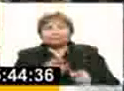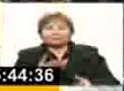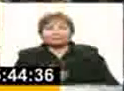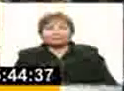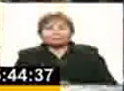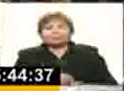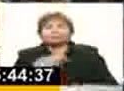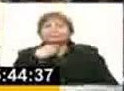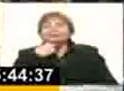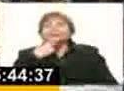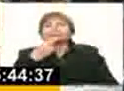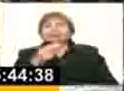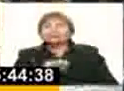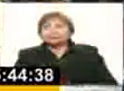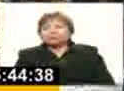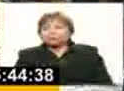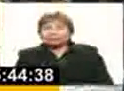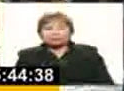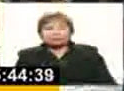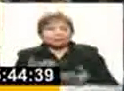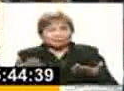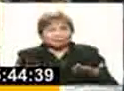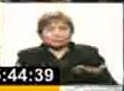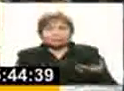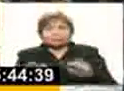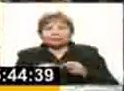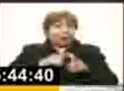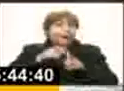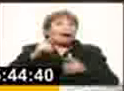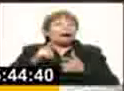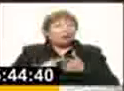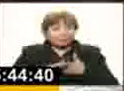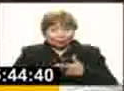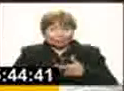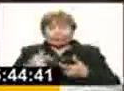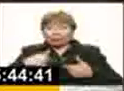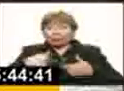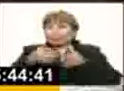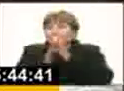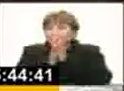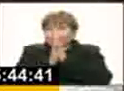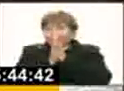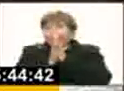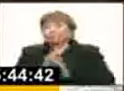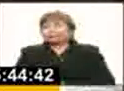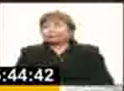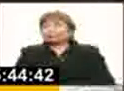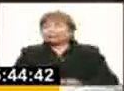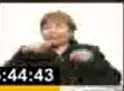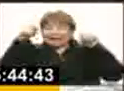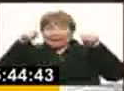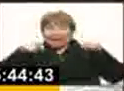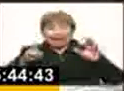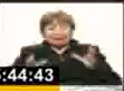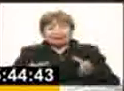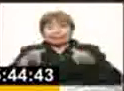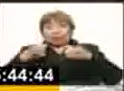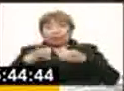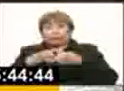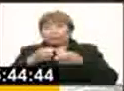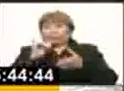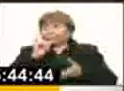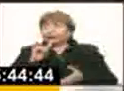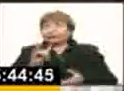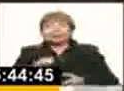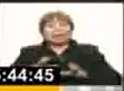por lo que el debate se prolongó por cinco horas y hoy mojo a este congreso y al